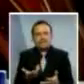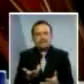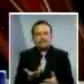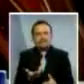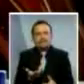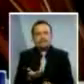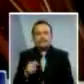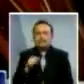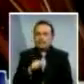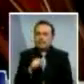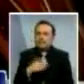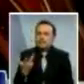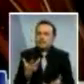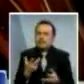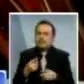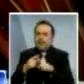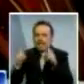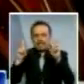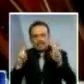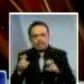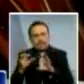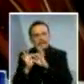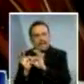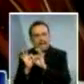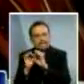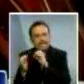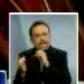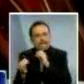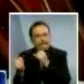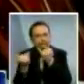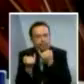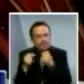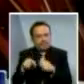teniendo repercusiones. Le agradecemos de todas maneras este